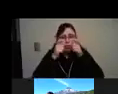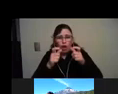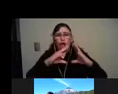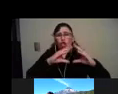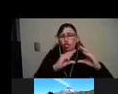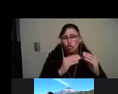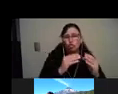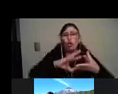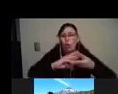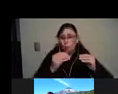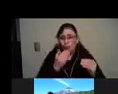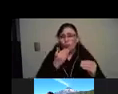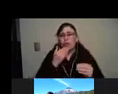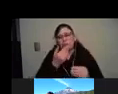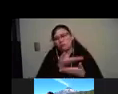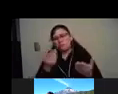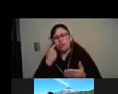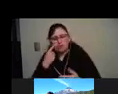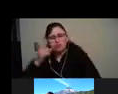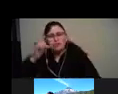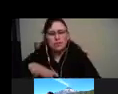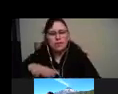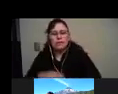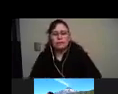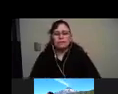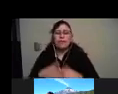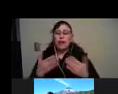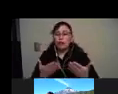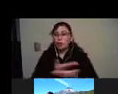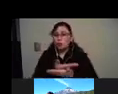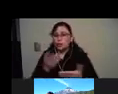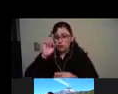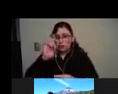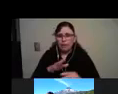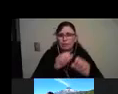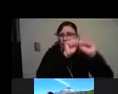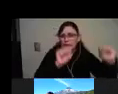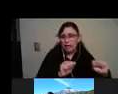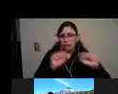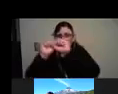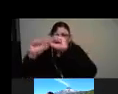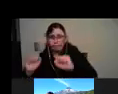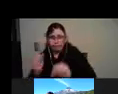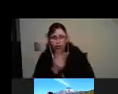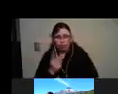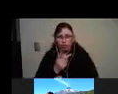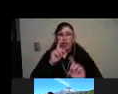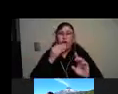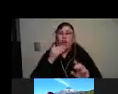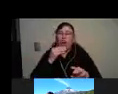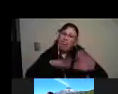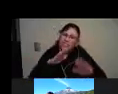¿ya? Y que en el fondo de una u otra manera un sistema u otro se ve afectado